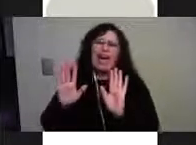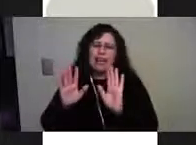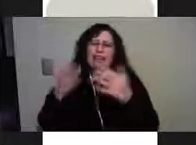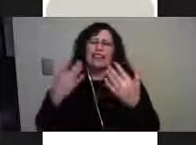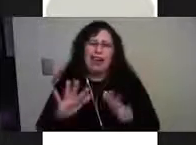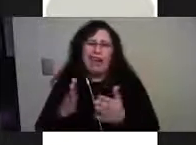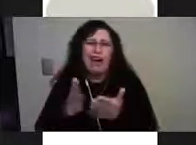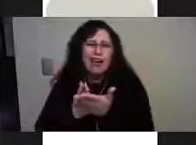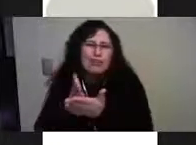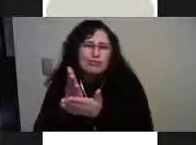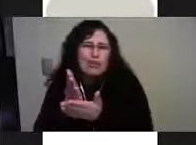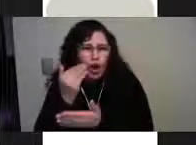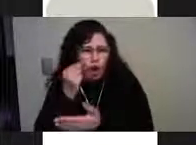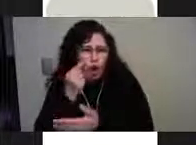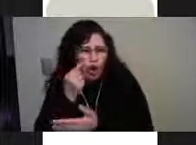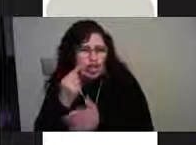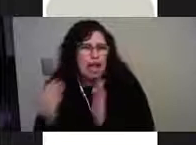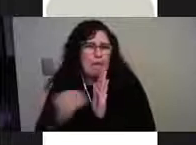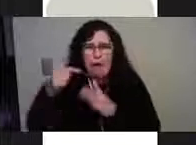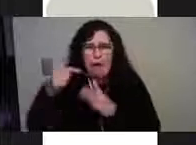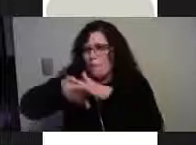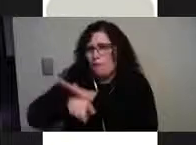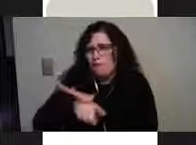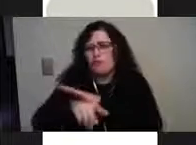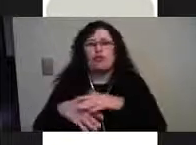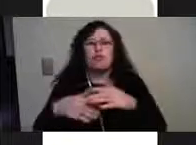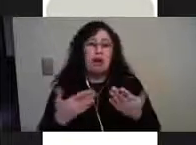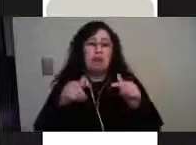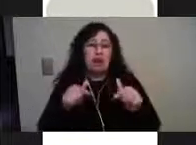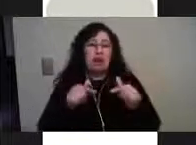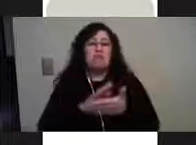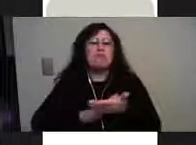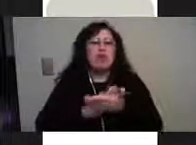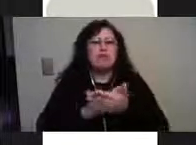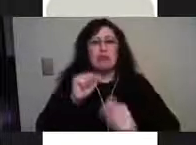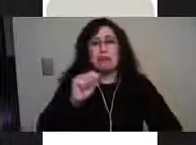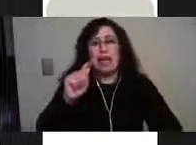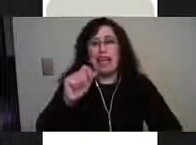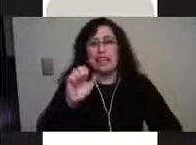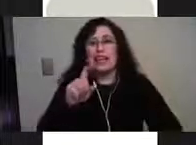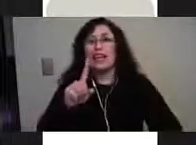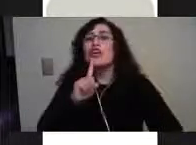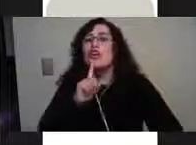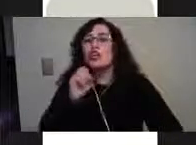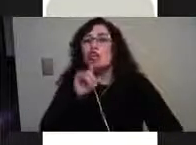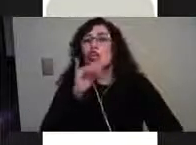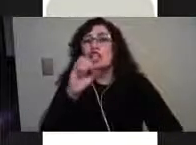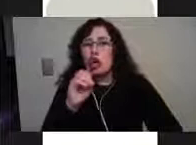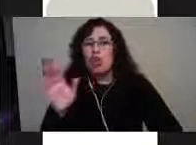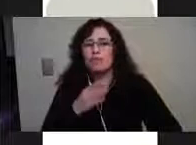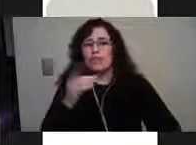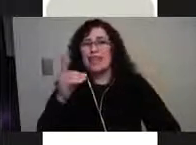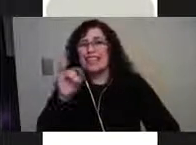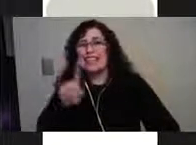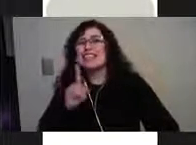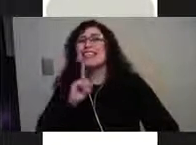llegar hasta a, a, a hablar de atetóxico y disquinético como una sola familia y ya